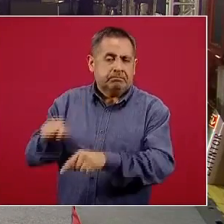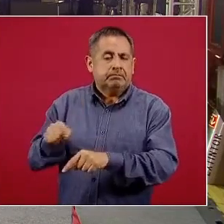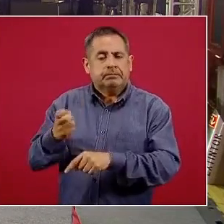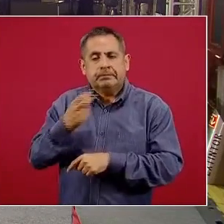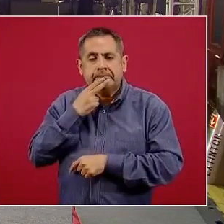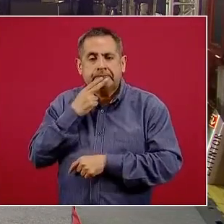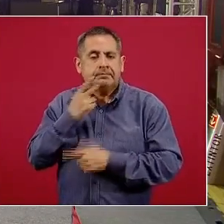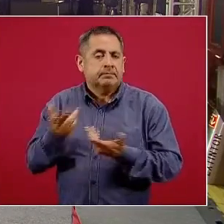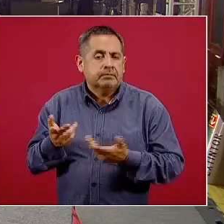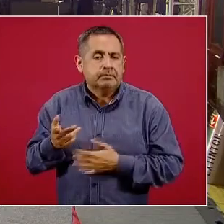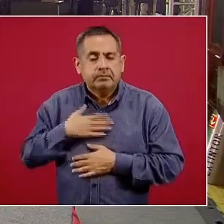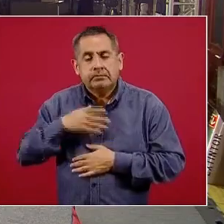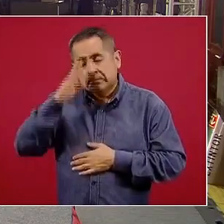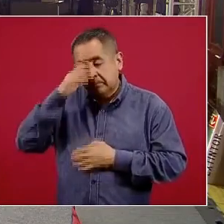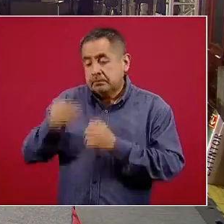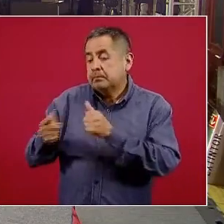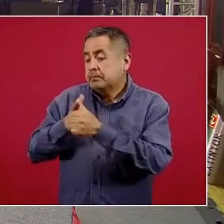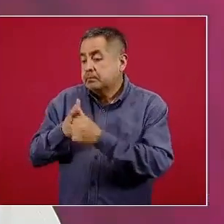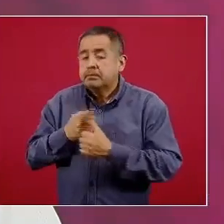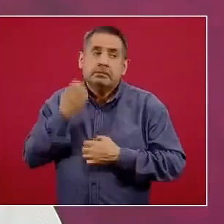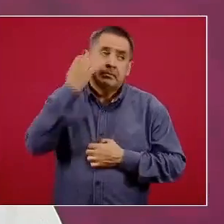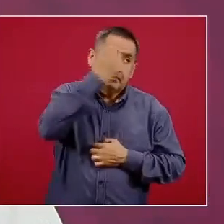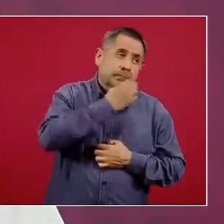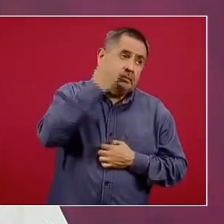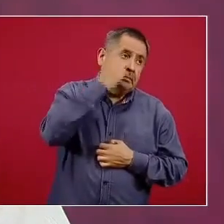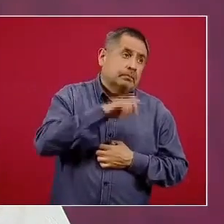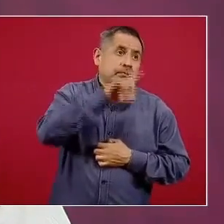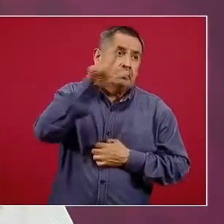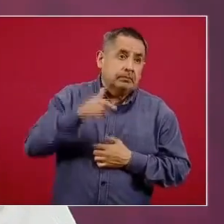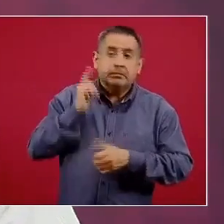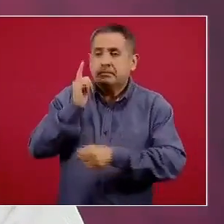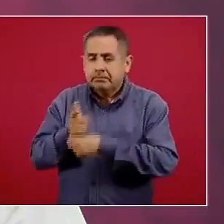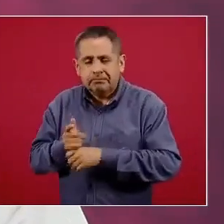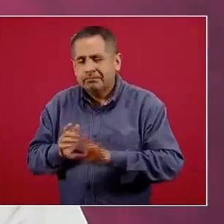y no esperar a tener el diagnóstico específico.